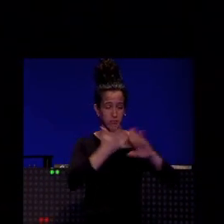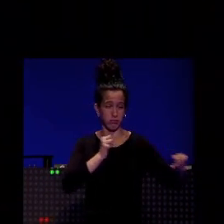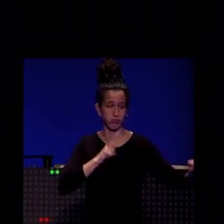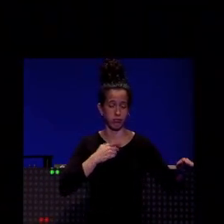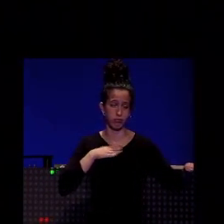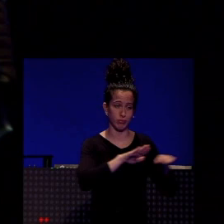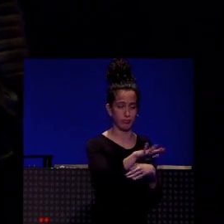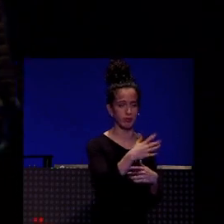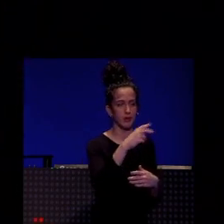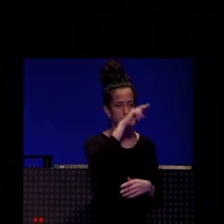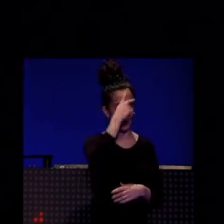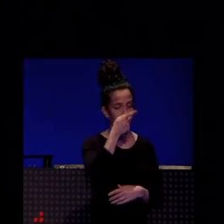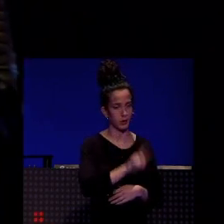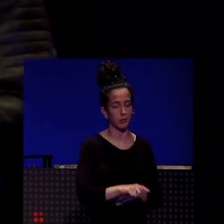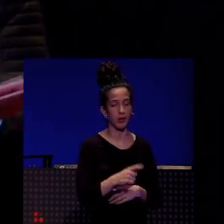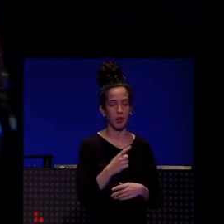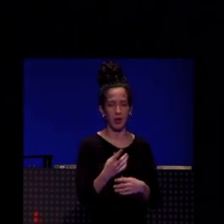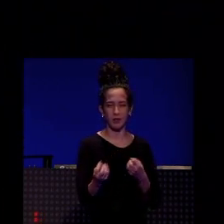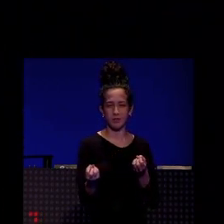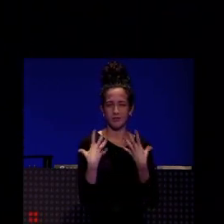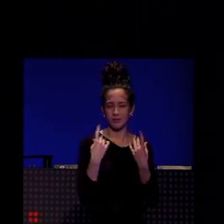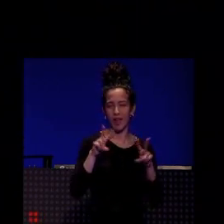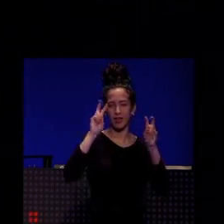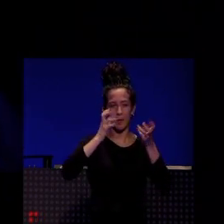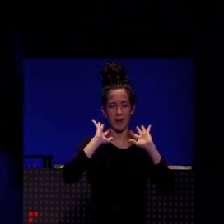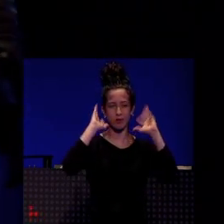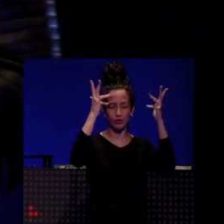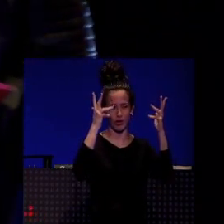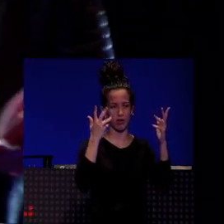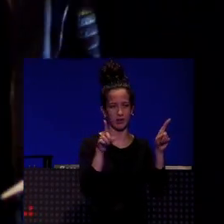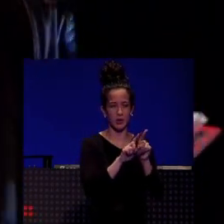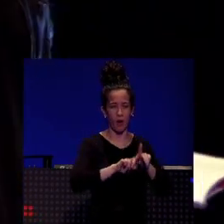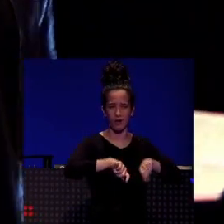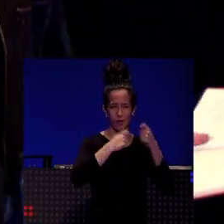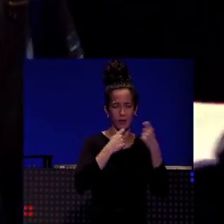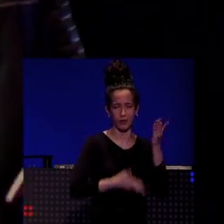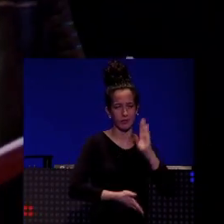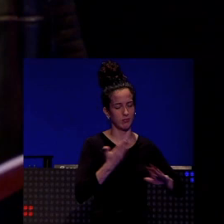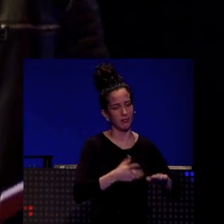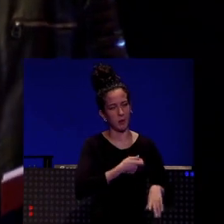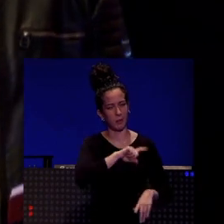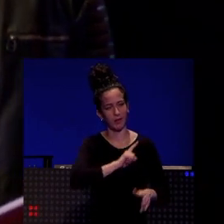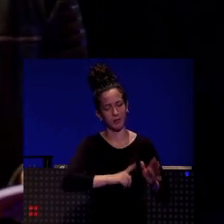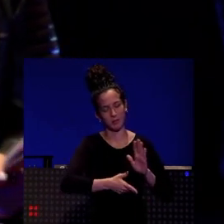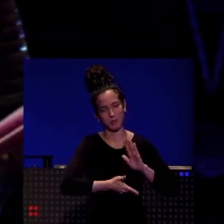cuando me habla de revoluciones de manifestaciones de romperlo todo de marcharse de españa